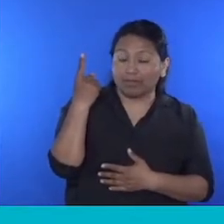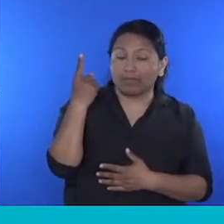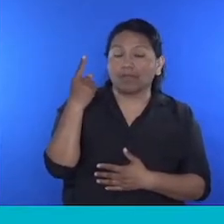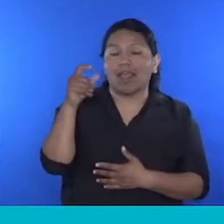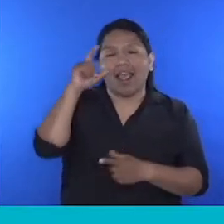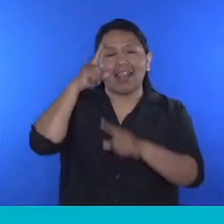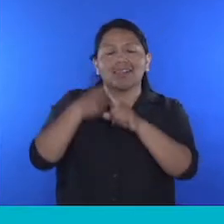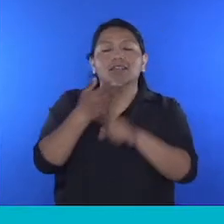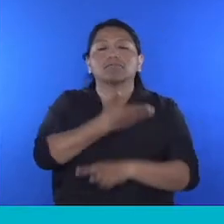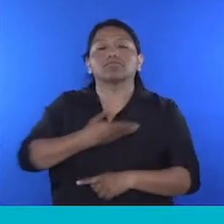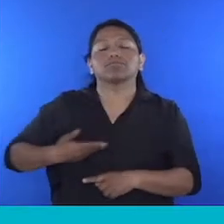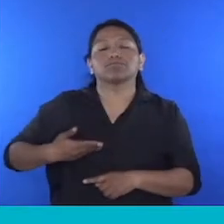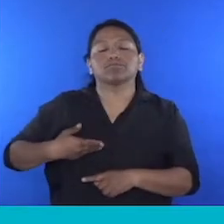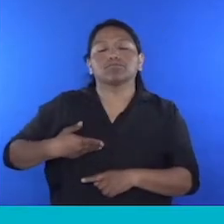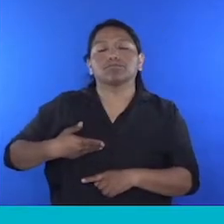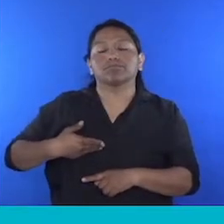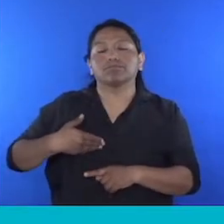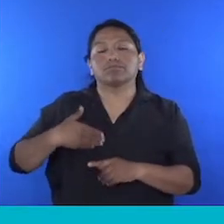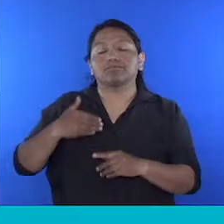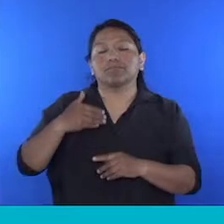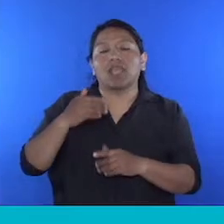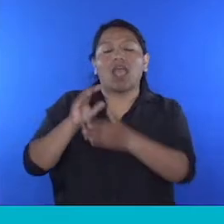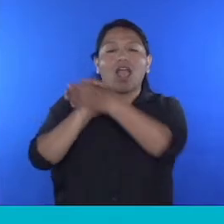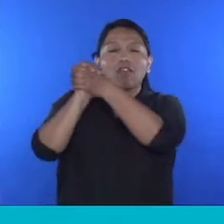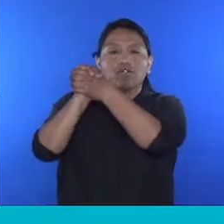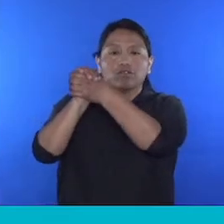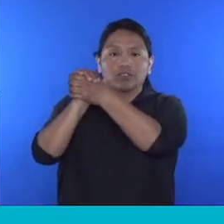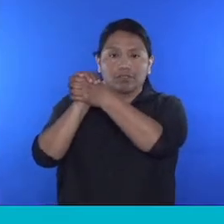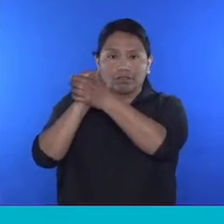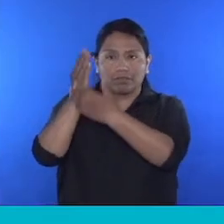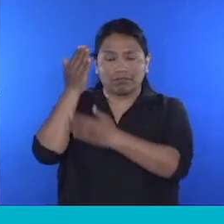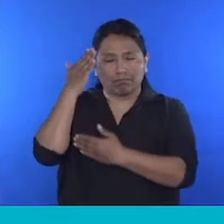al expresidente, al doctor Raúl Alfonsín,